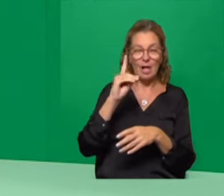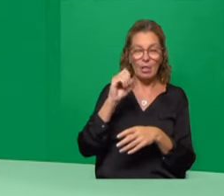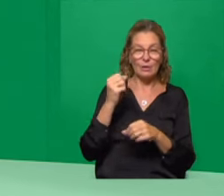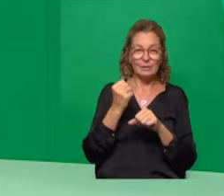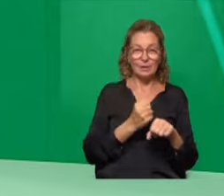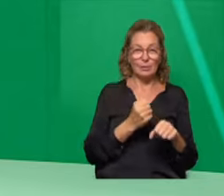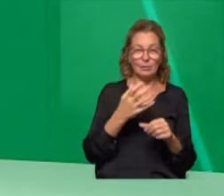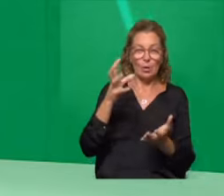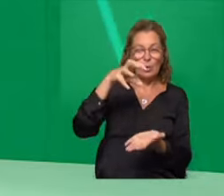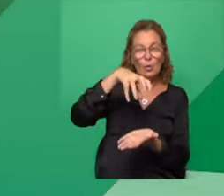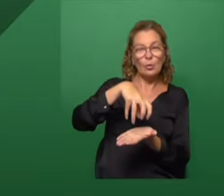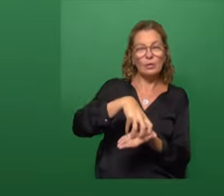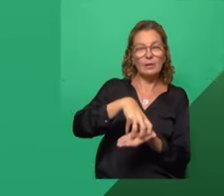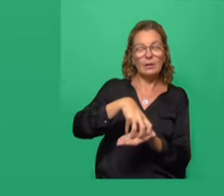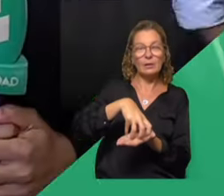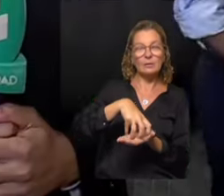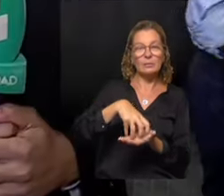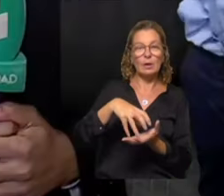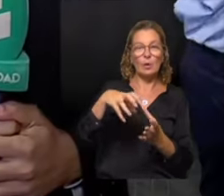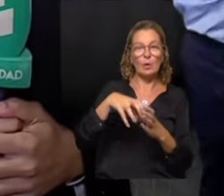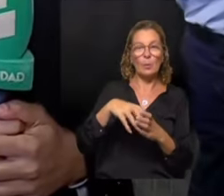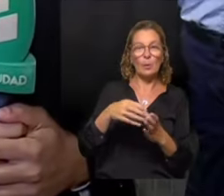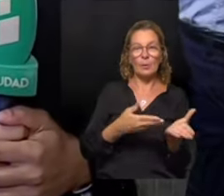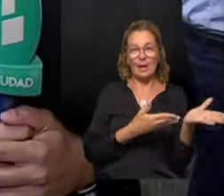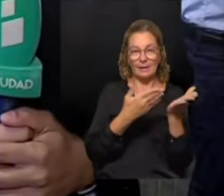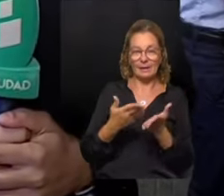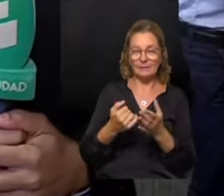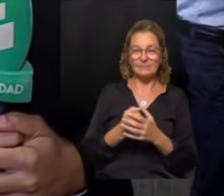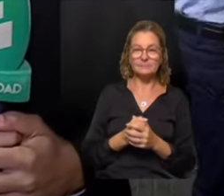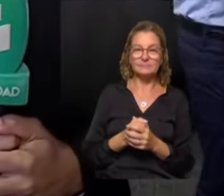de una sede de su sector. Adelante, Martín.